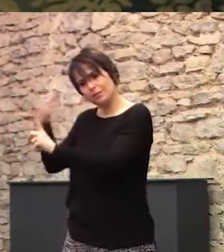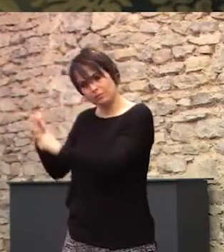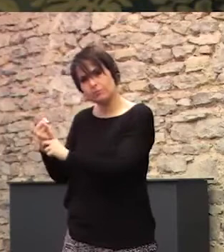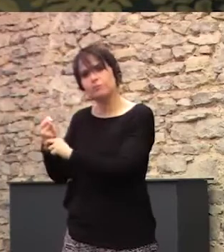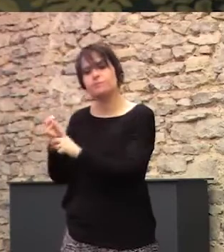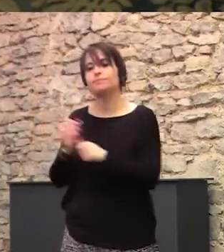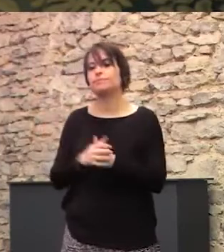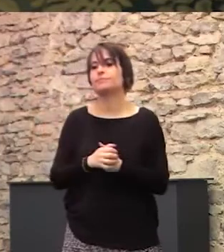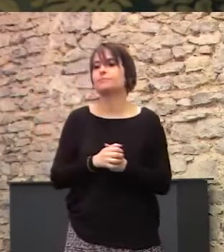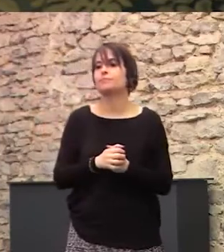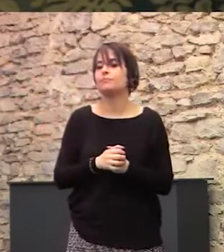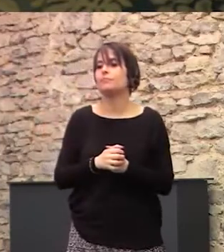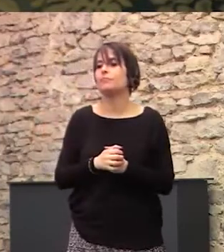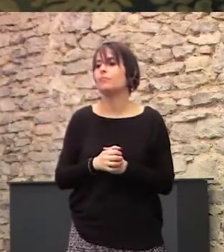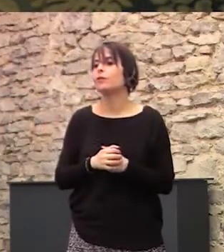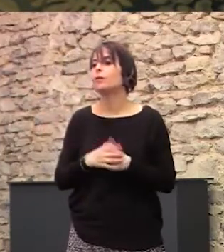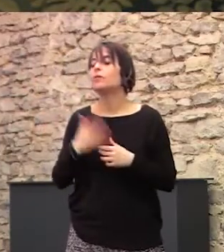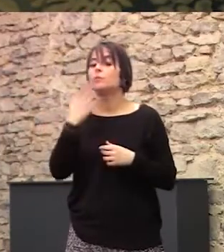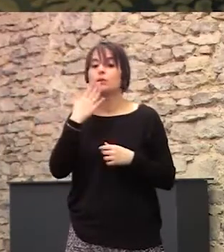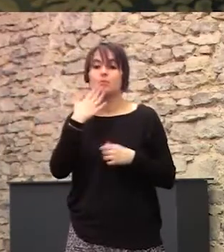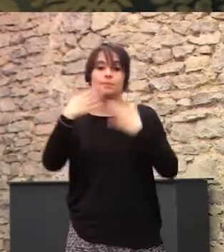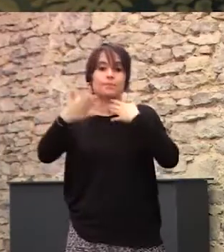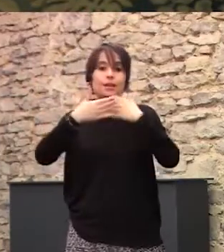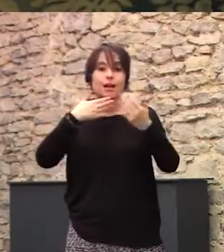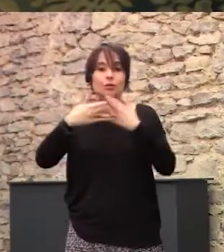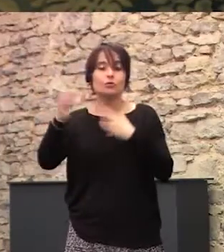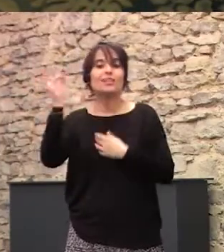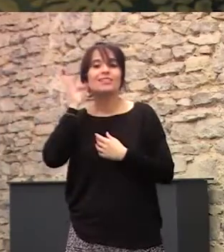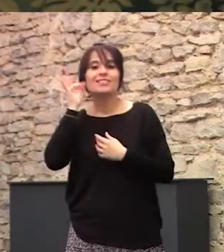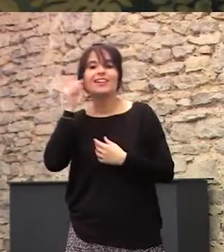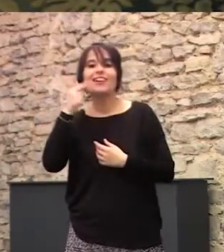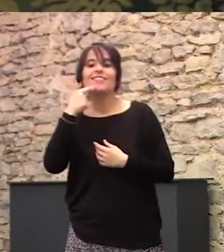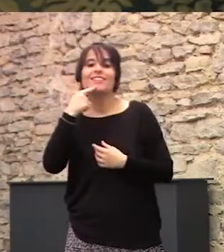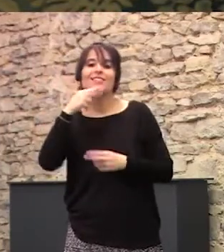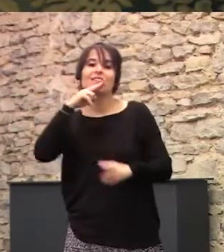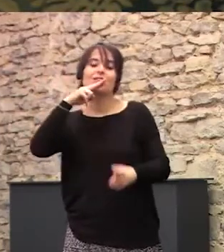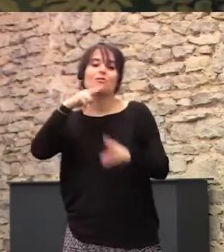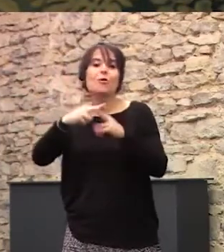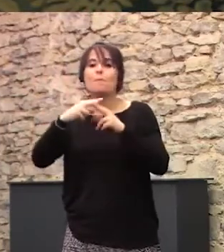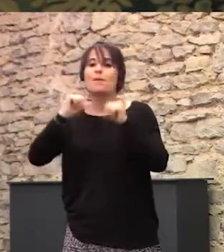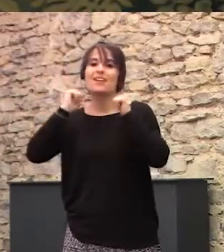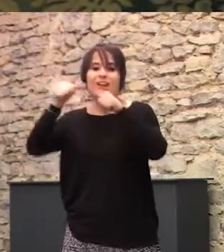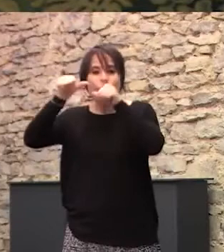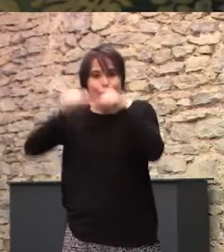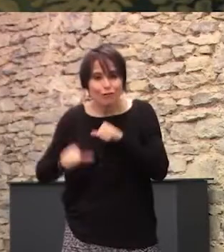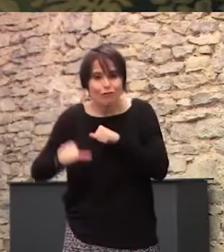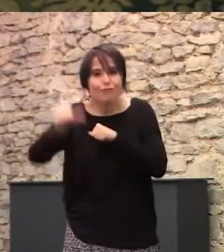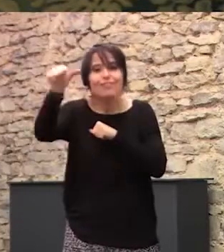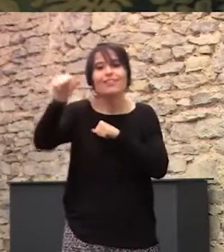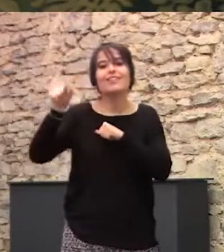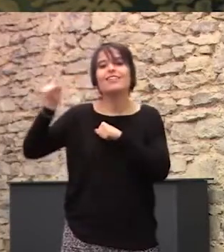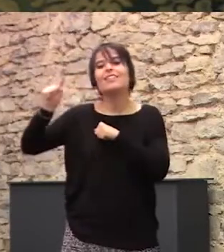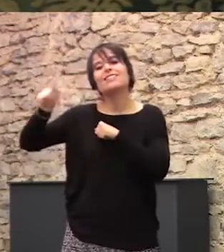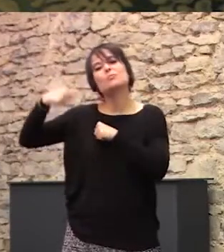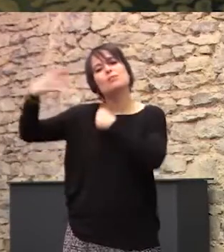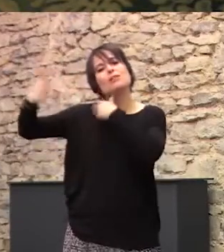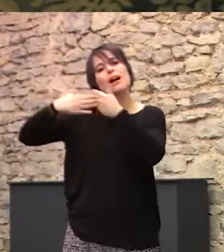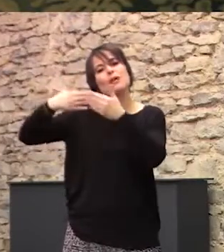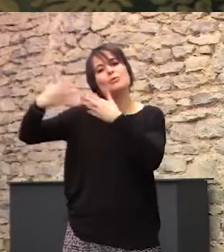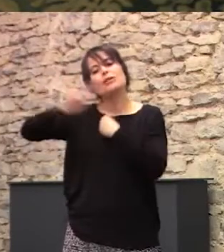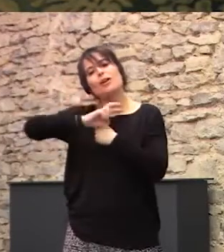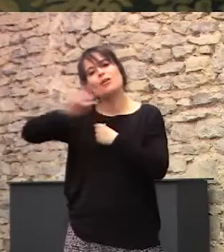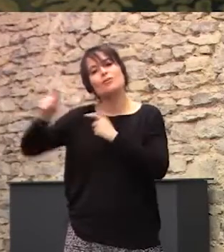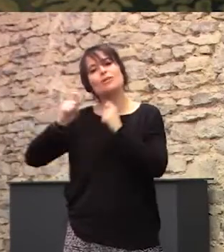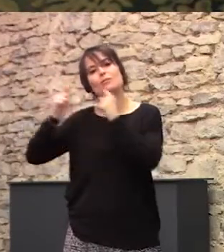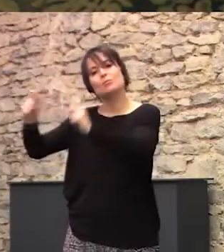presentes. Patricia Hill Collins hablaba, lo teorizó como la matriz de dominación. Y luego fue Kimberly Crenshaw quien puso el nombre